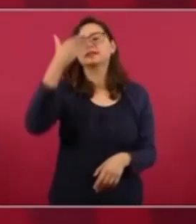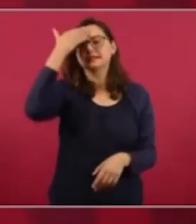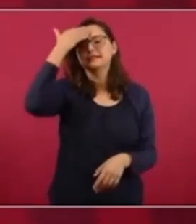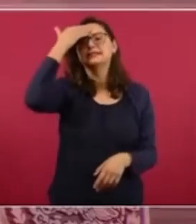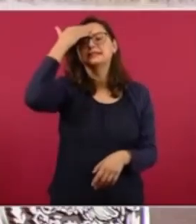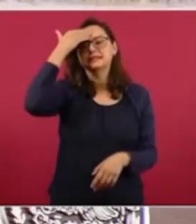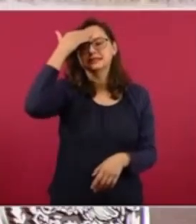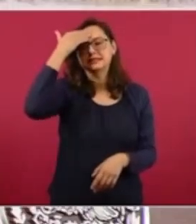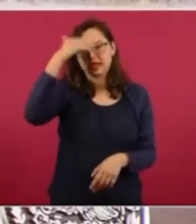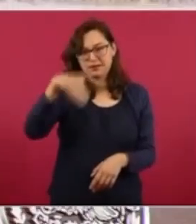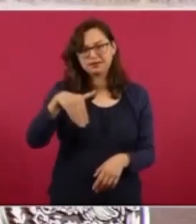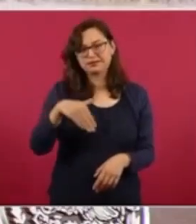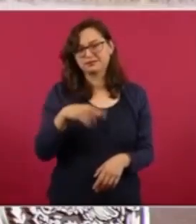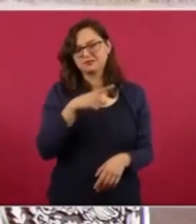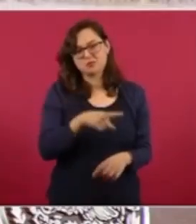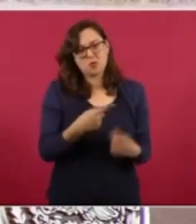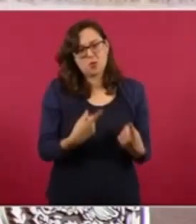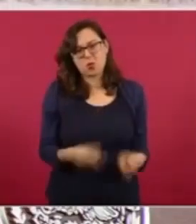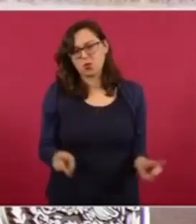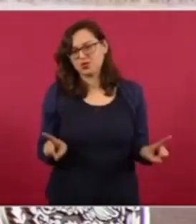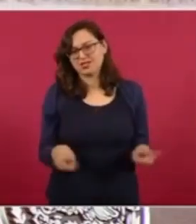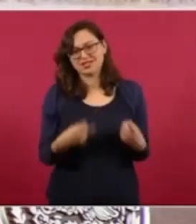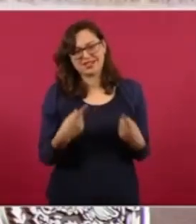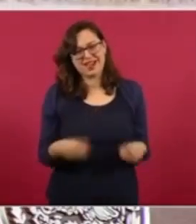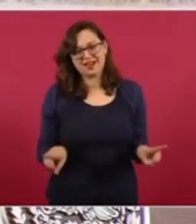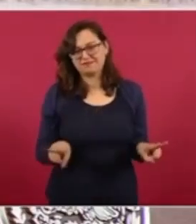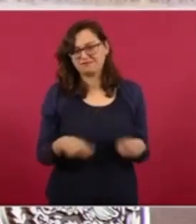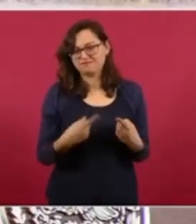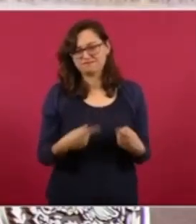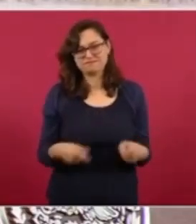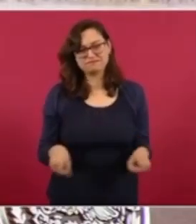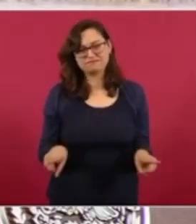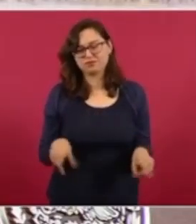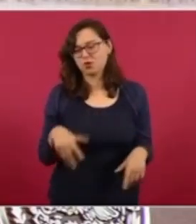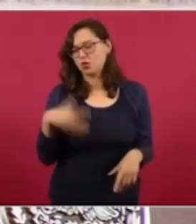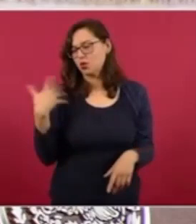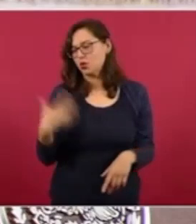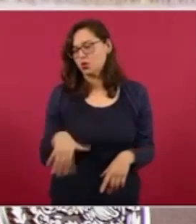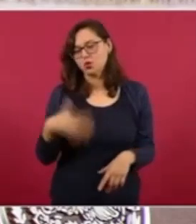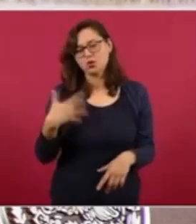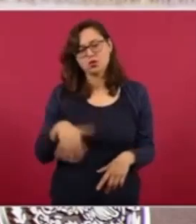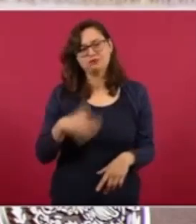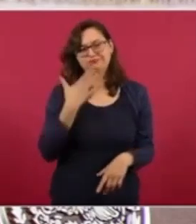de su música. Es un gran poeta.